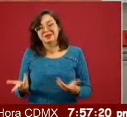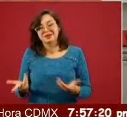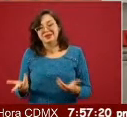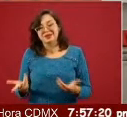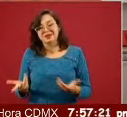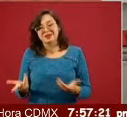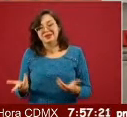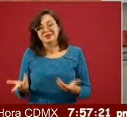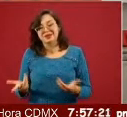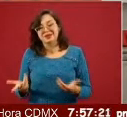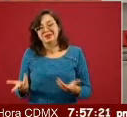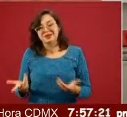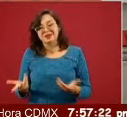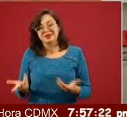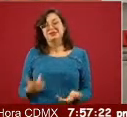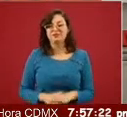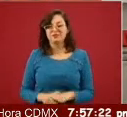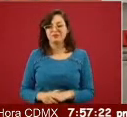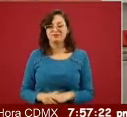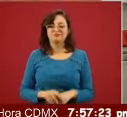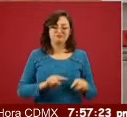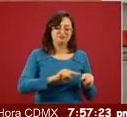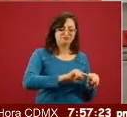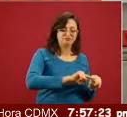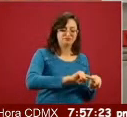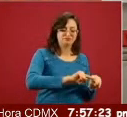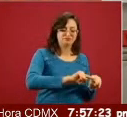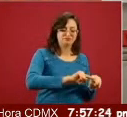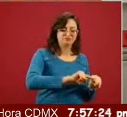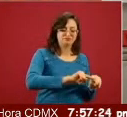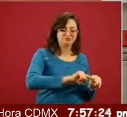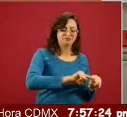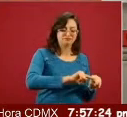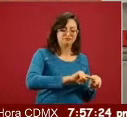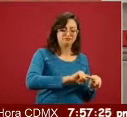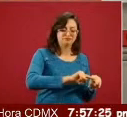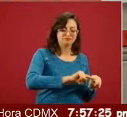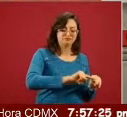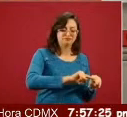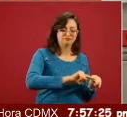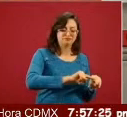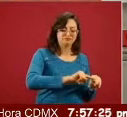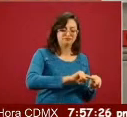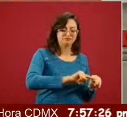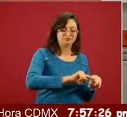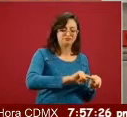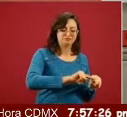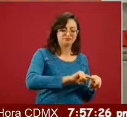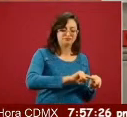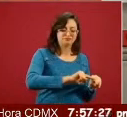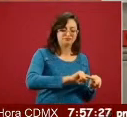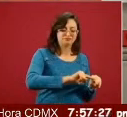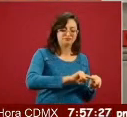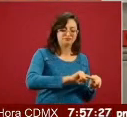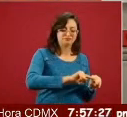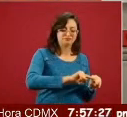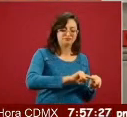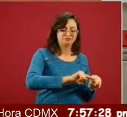breve. Aplanamiento de la curva. Aplanamiento de la curva, identificamos que